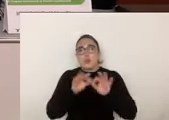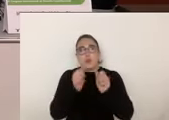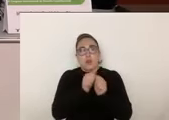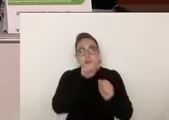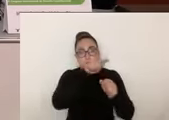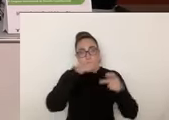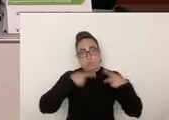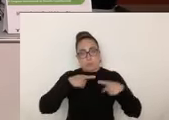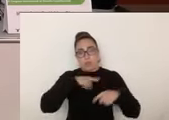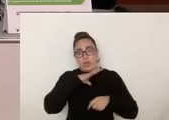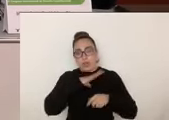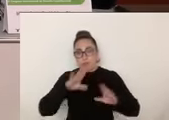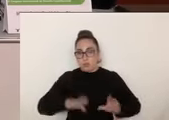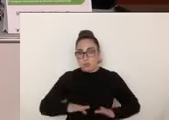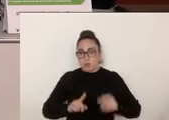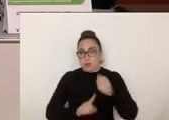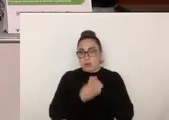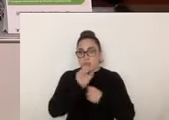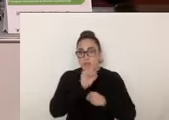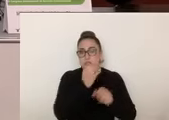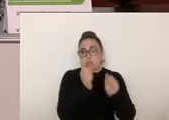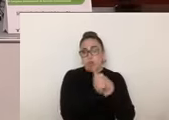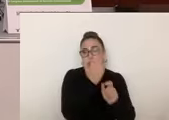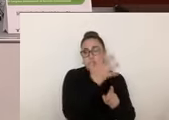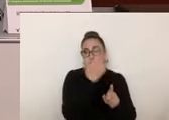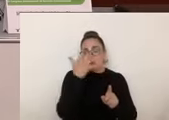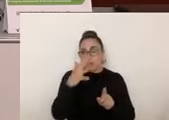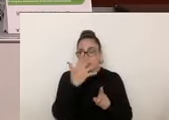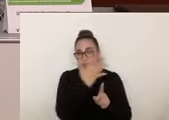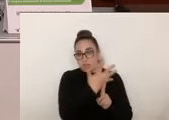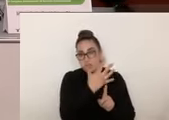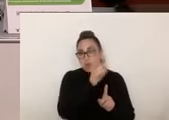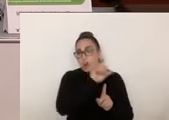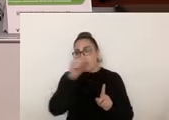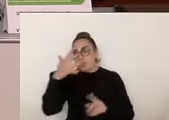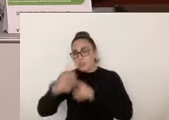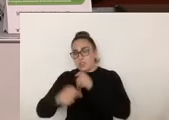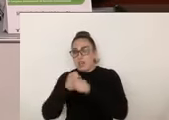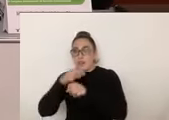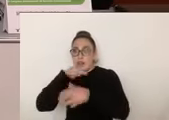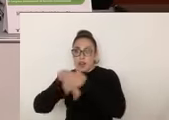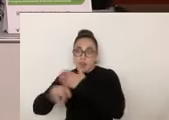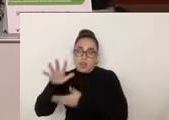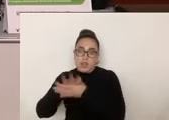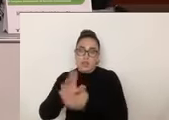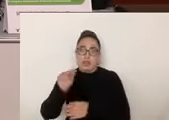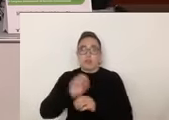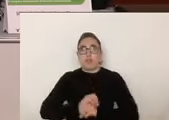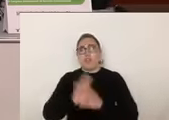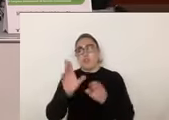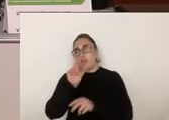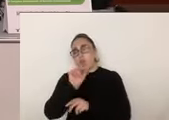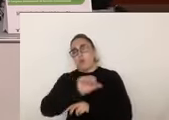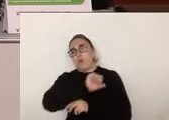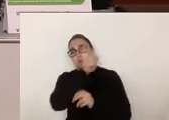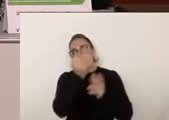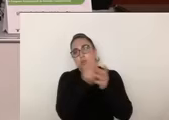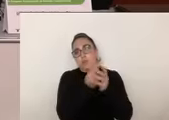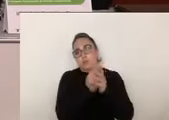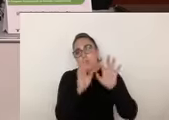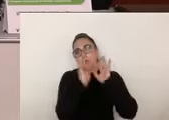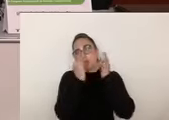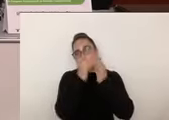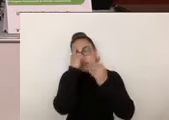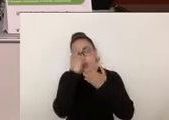conducta entre los 5 y los 10 años, tan pronto, obviamente no intervenir metiéndolos en prisión, por Dios, no, o sea, con otro tipo de medidas, y salen